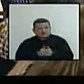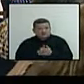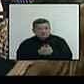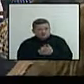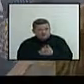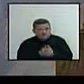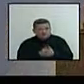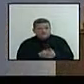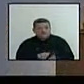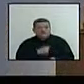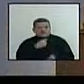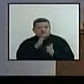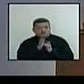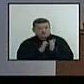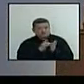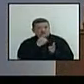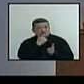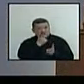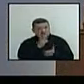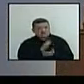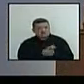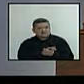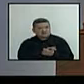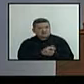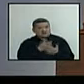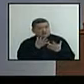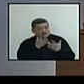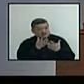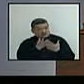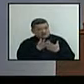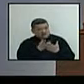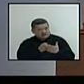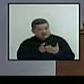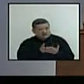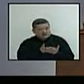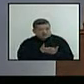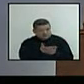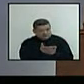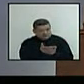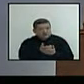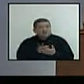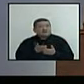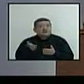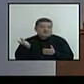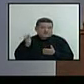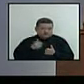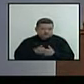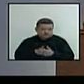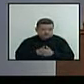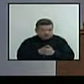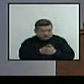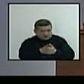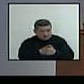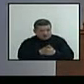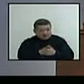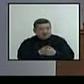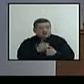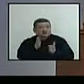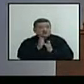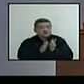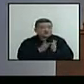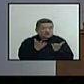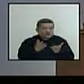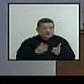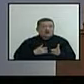Él lo ha dicho. El que quiera servirme, que me siga. Y donde yo esté,